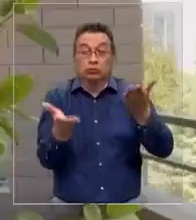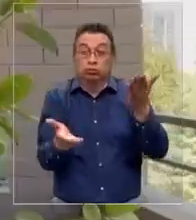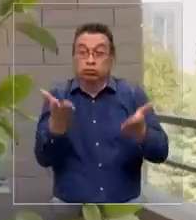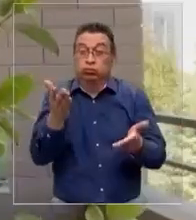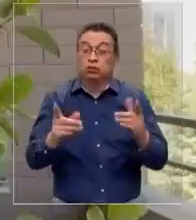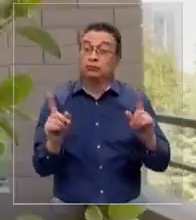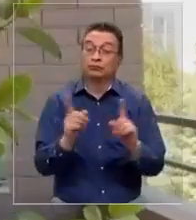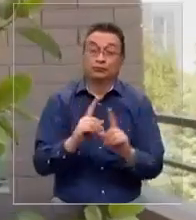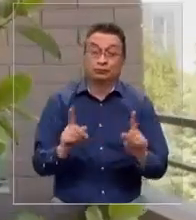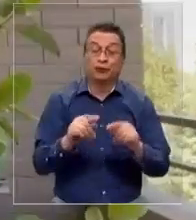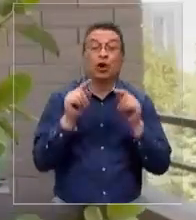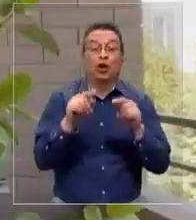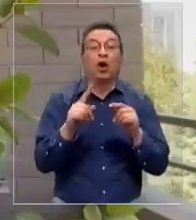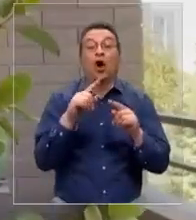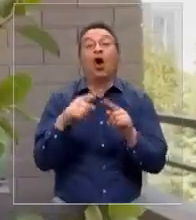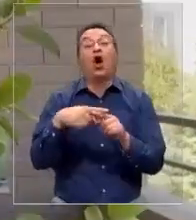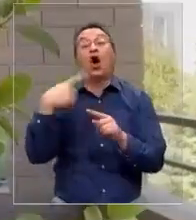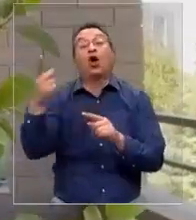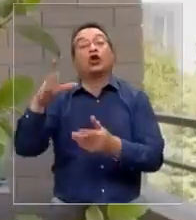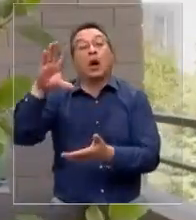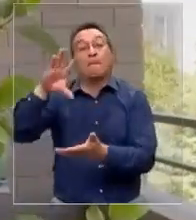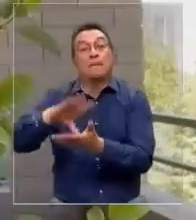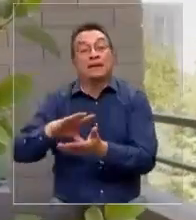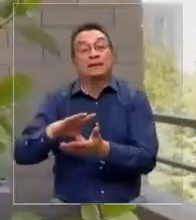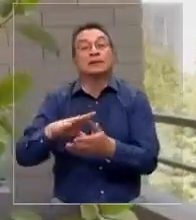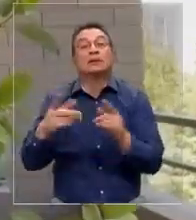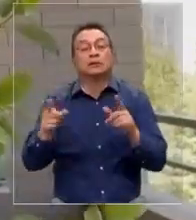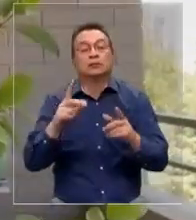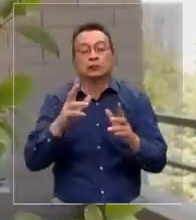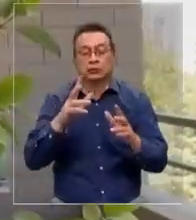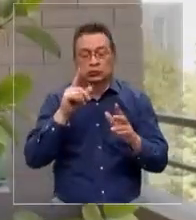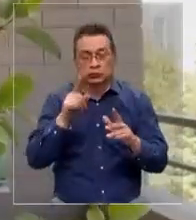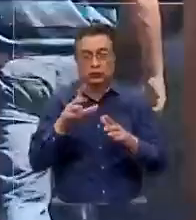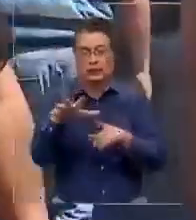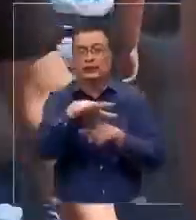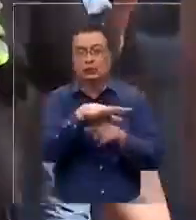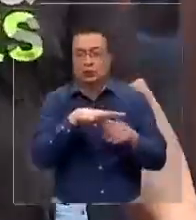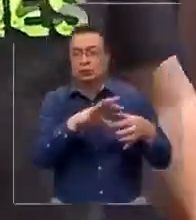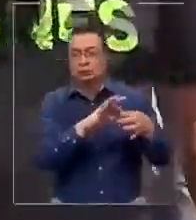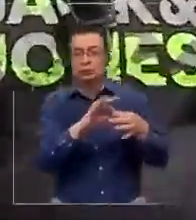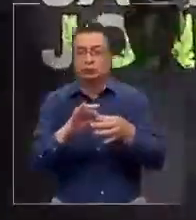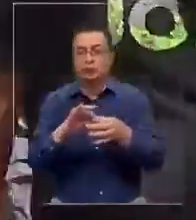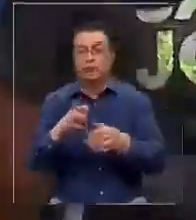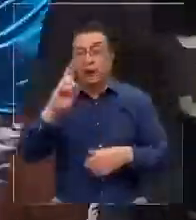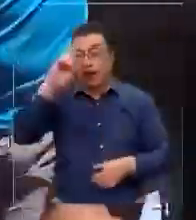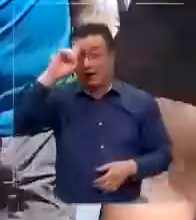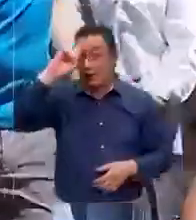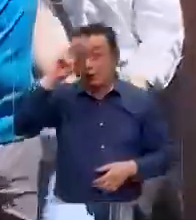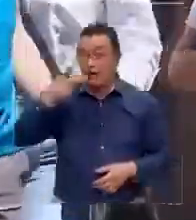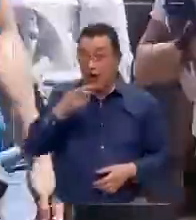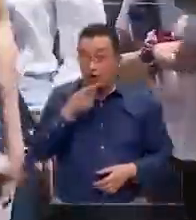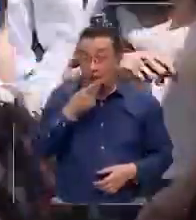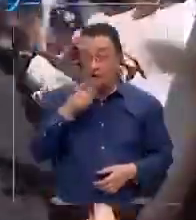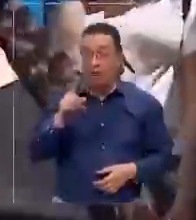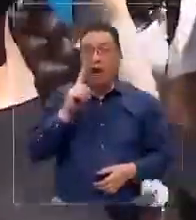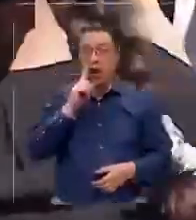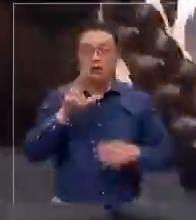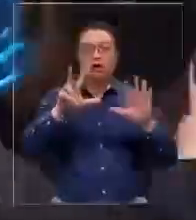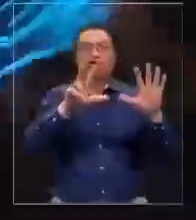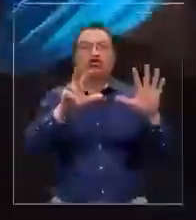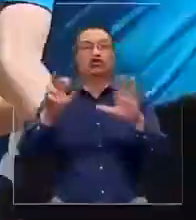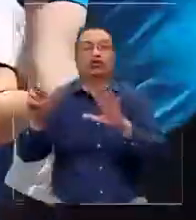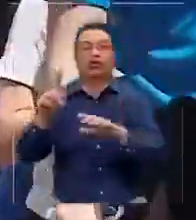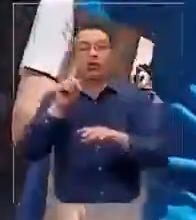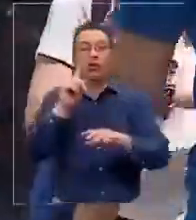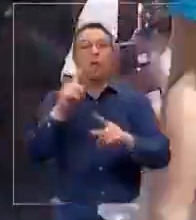o para llevar a otro país inmediatamente sin considerar el contexto. Claro, en República Dominicana existen 800 casos de